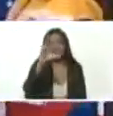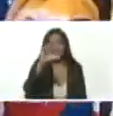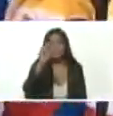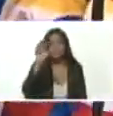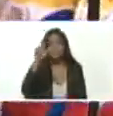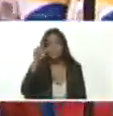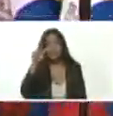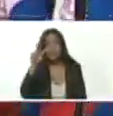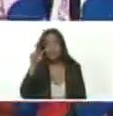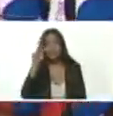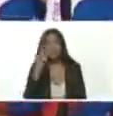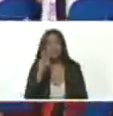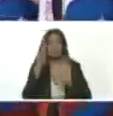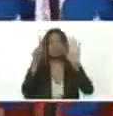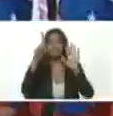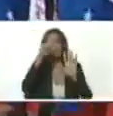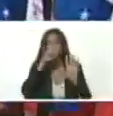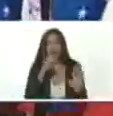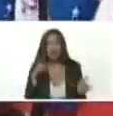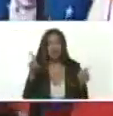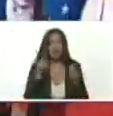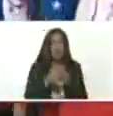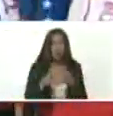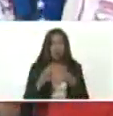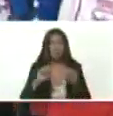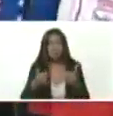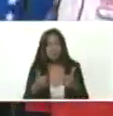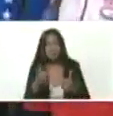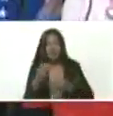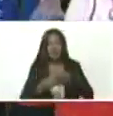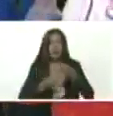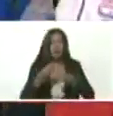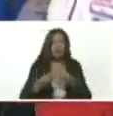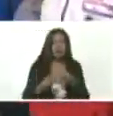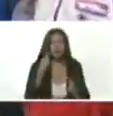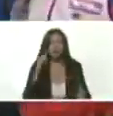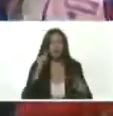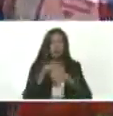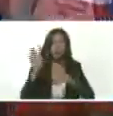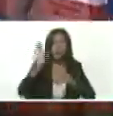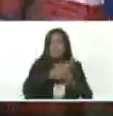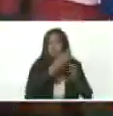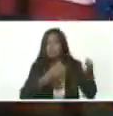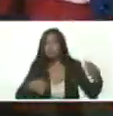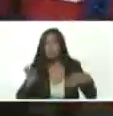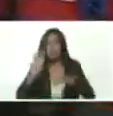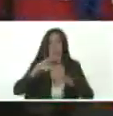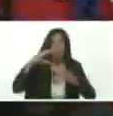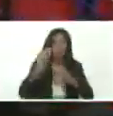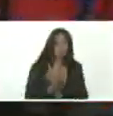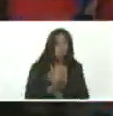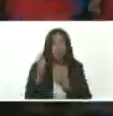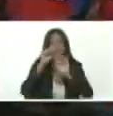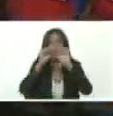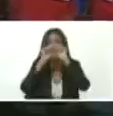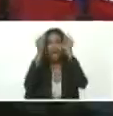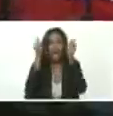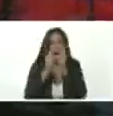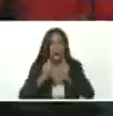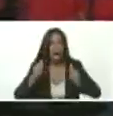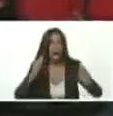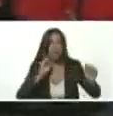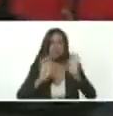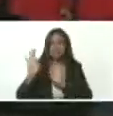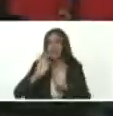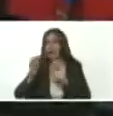de cumplirse 6 años desde su creación. Han llevado la música, la cultura, las artes escénicas por